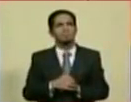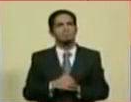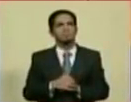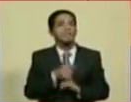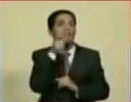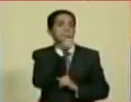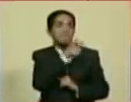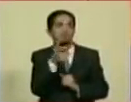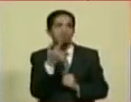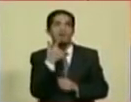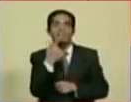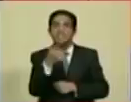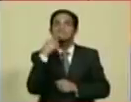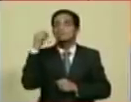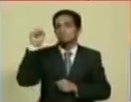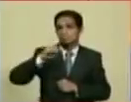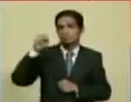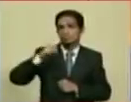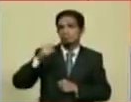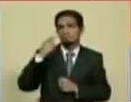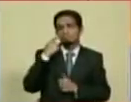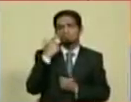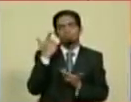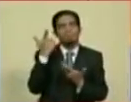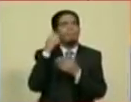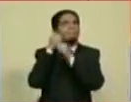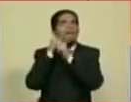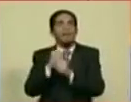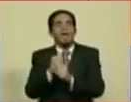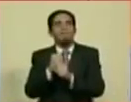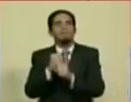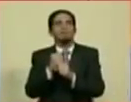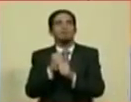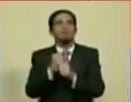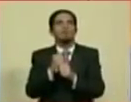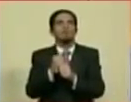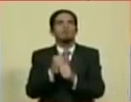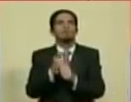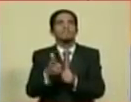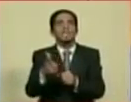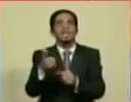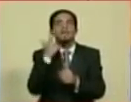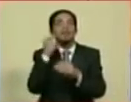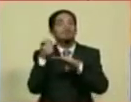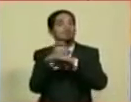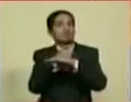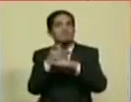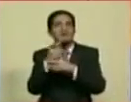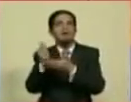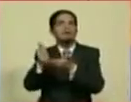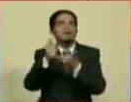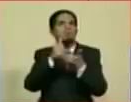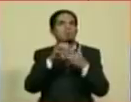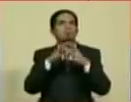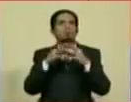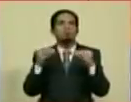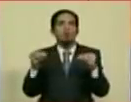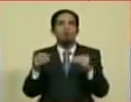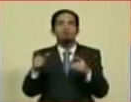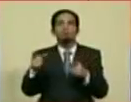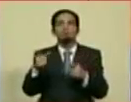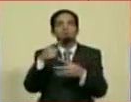esperanza renovada de nuestro pueblo en torno a las políticas económicas que ha iniciado el